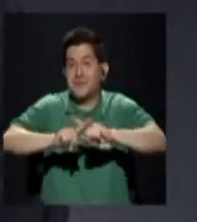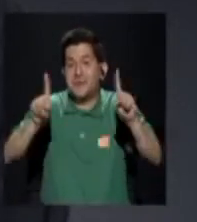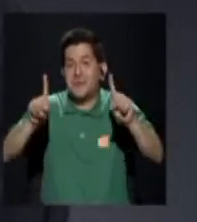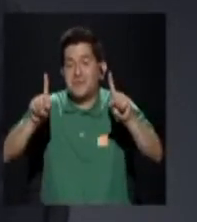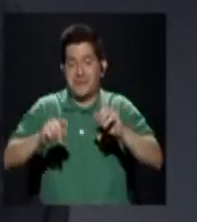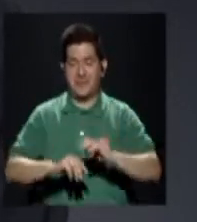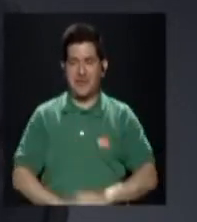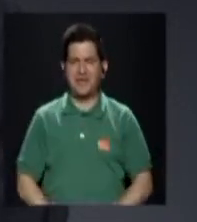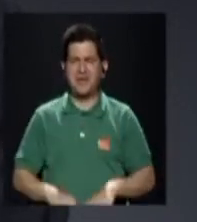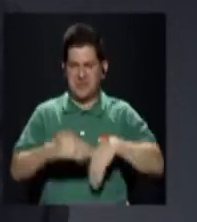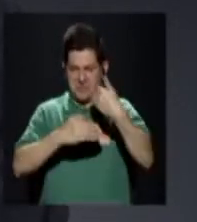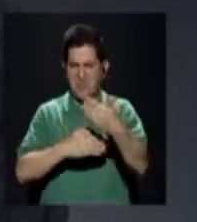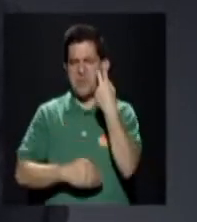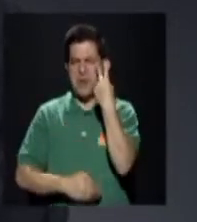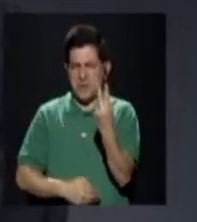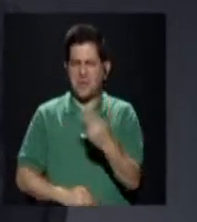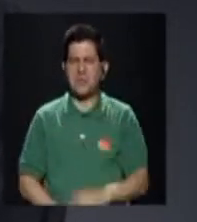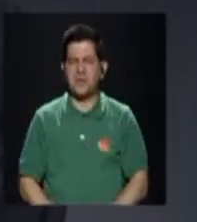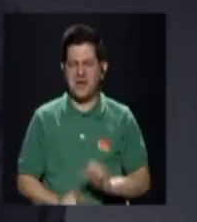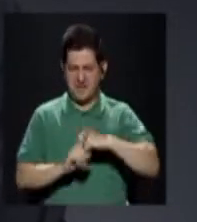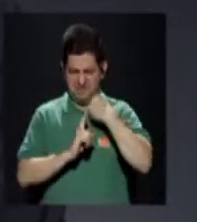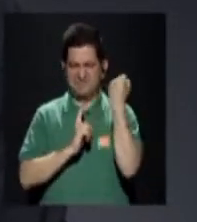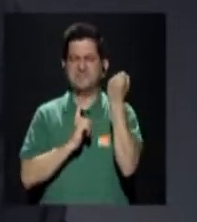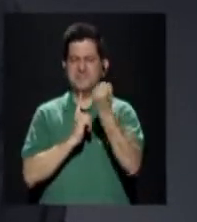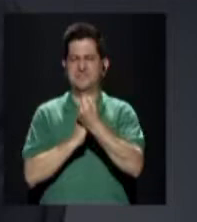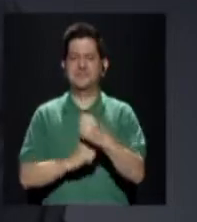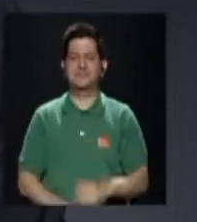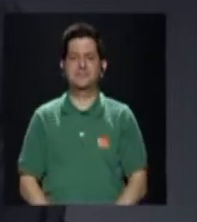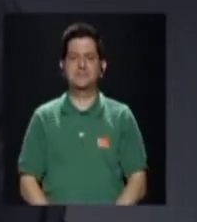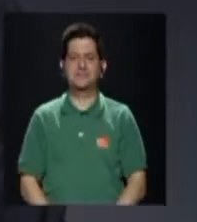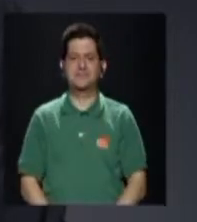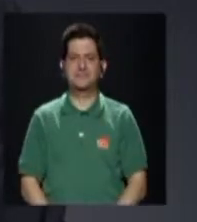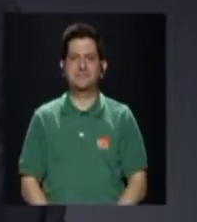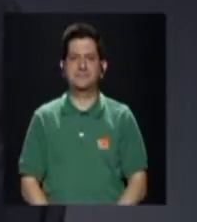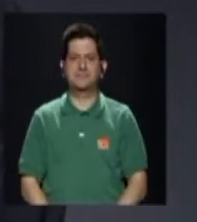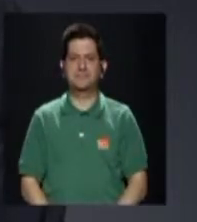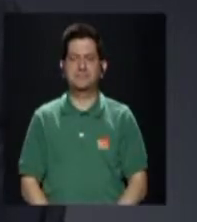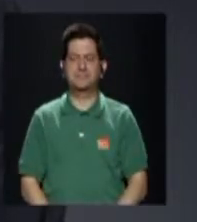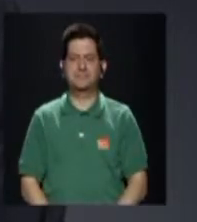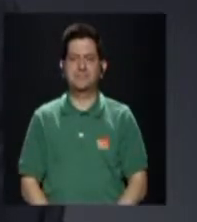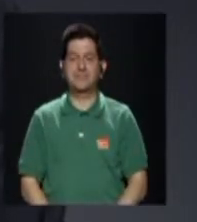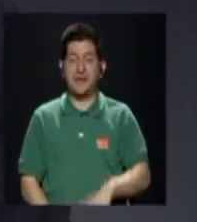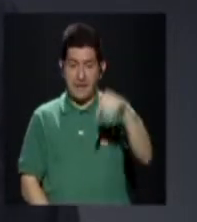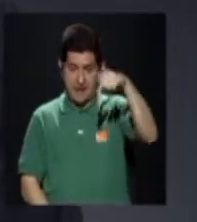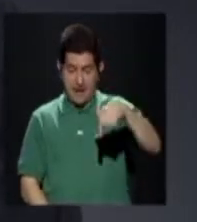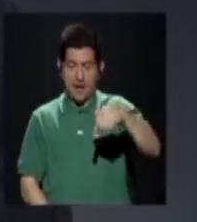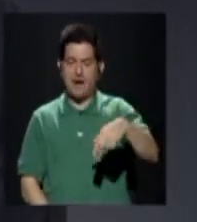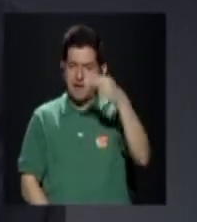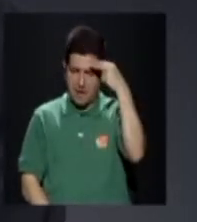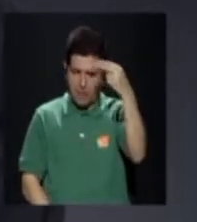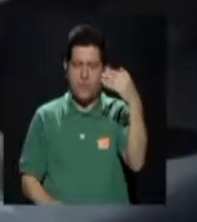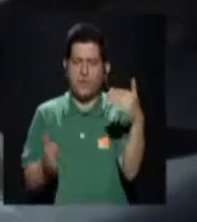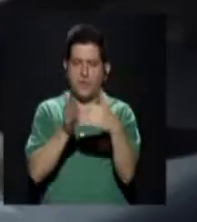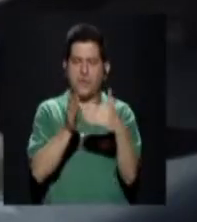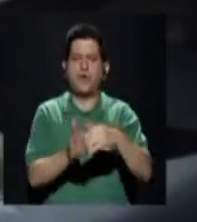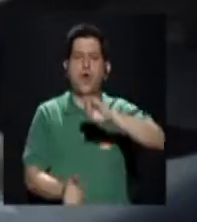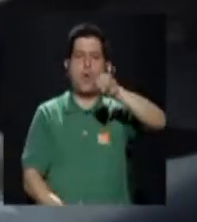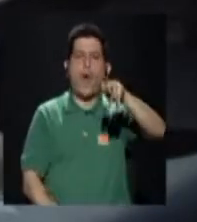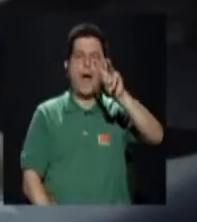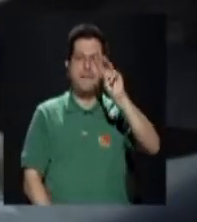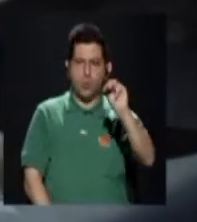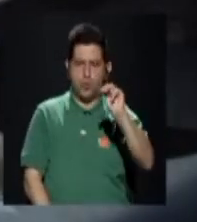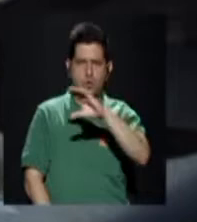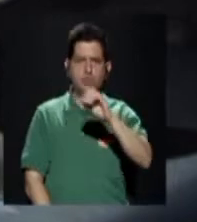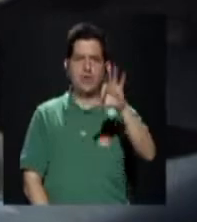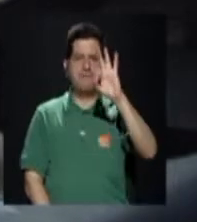ya veremos de qué lado va la cosa. Tengo el placer de tener con nosotros una vez más a don Juan Muñoz y a